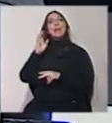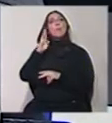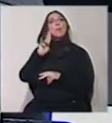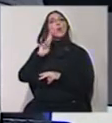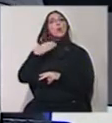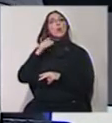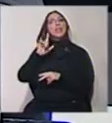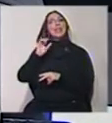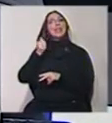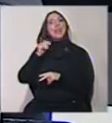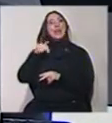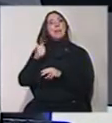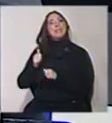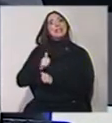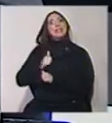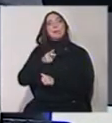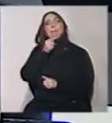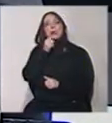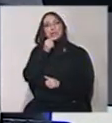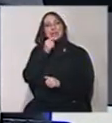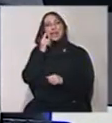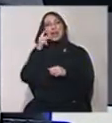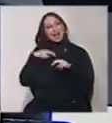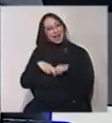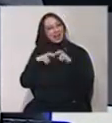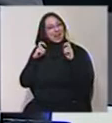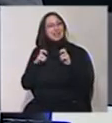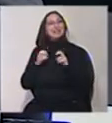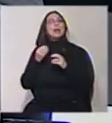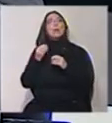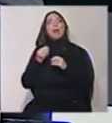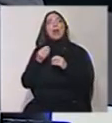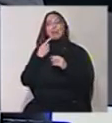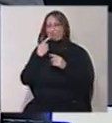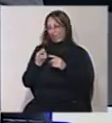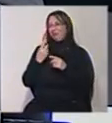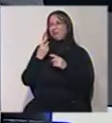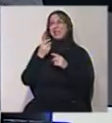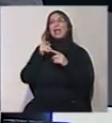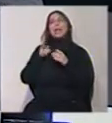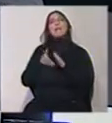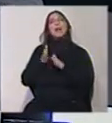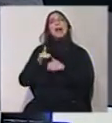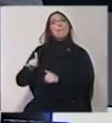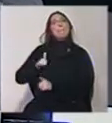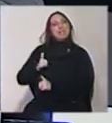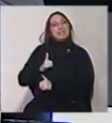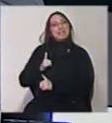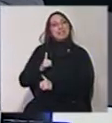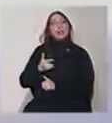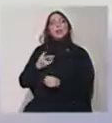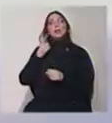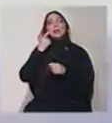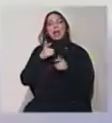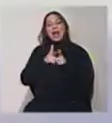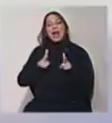de militarización de la policía. Y uno analiza cuáles son los indicadores que te dicen que la policía está siendo militarizada. Las municiones,